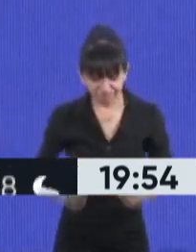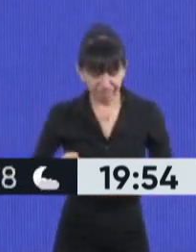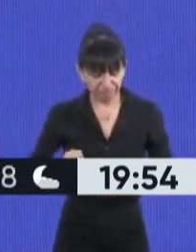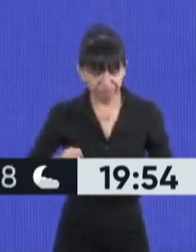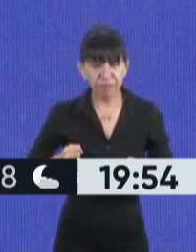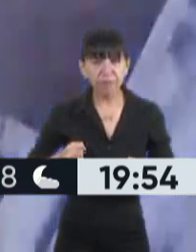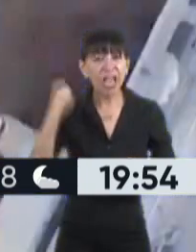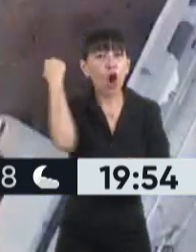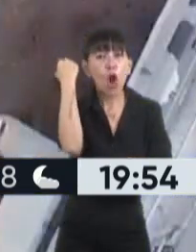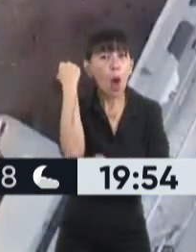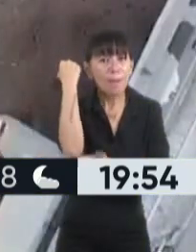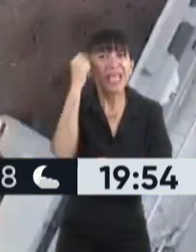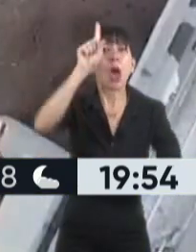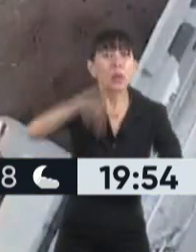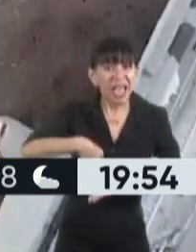economía de un país.